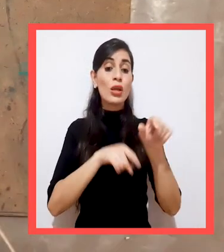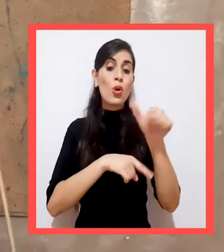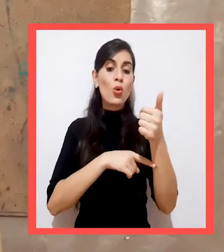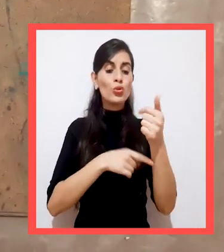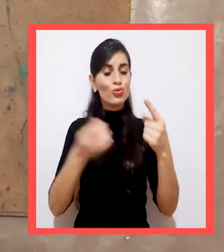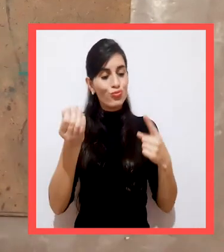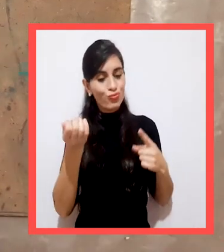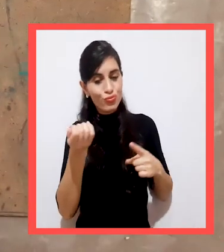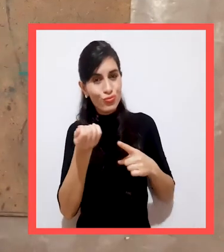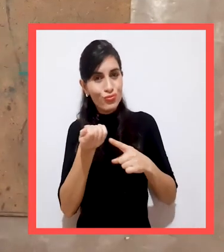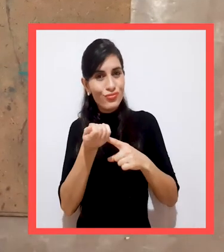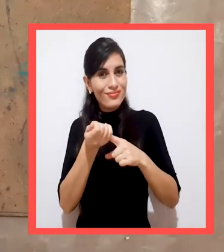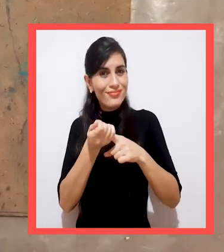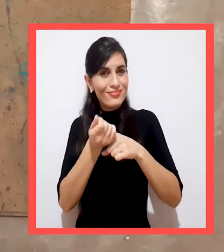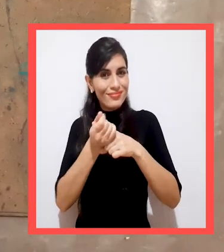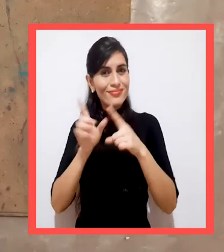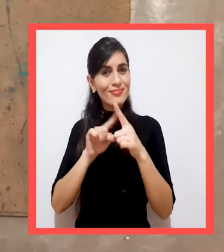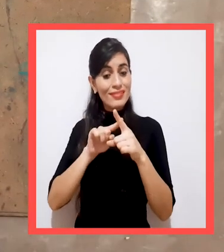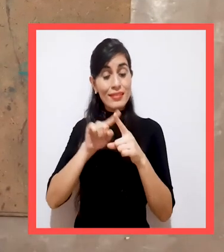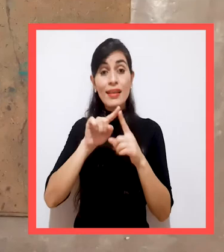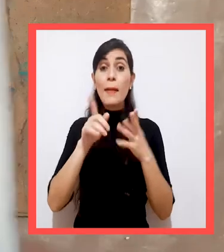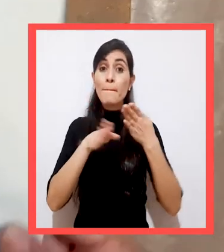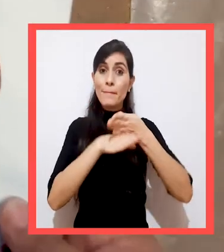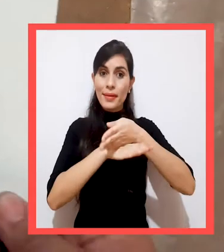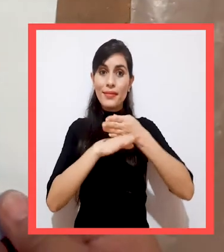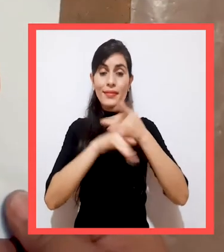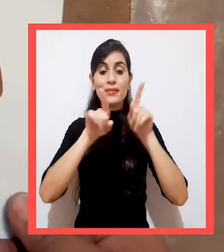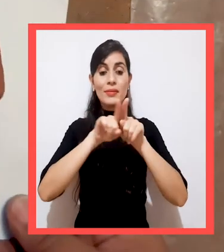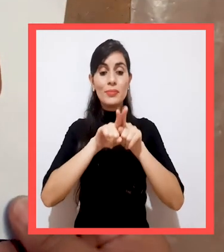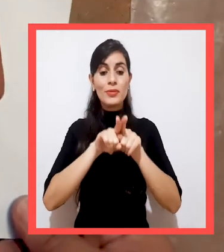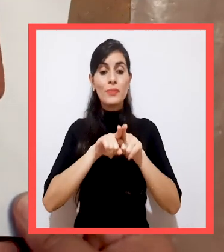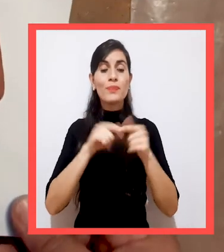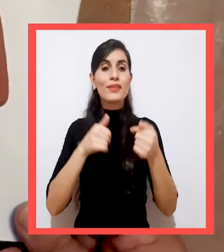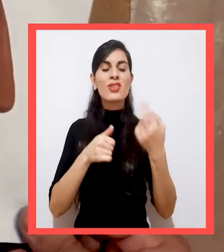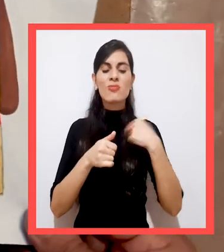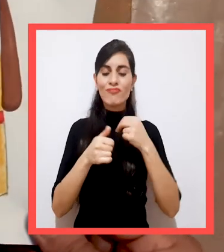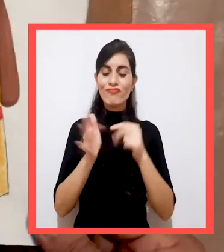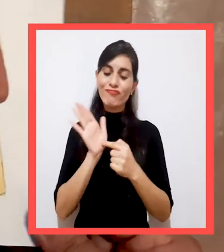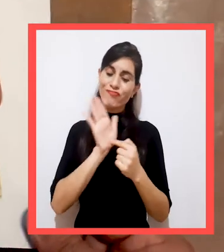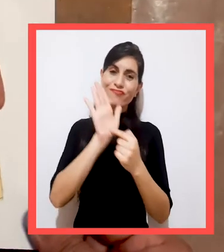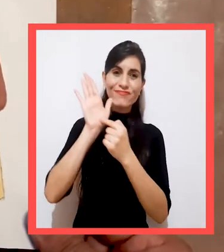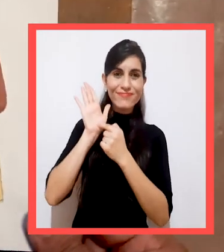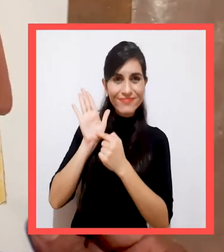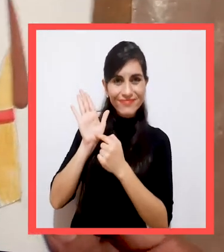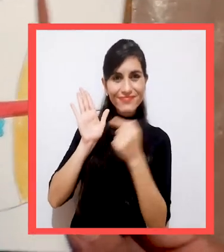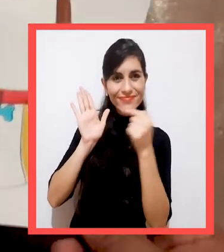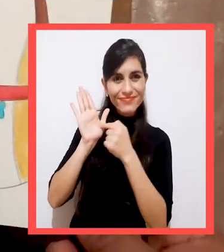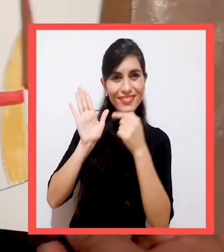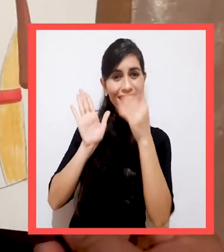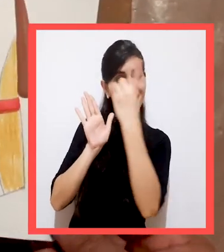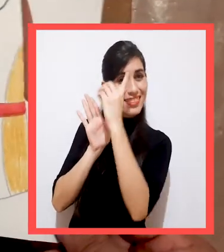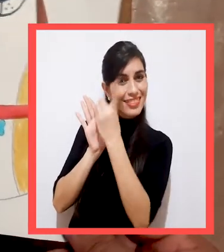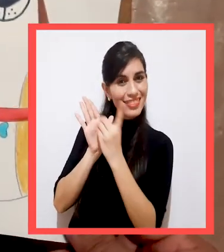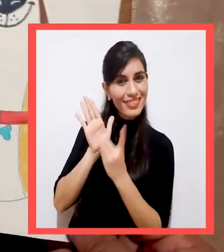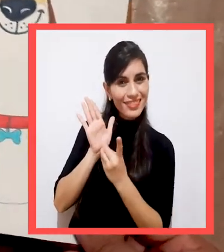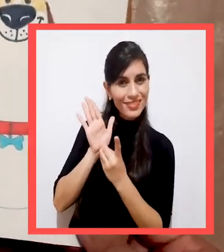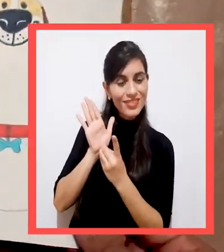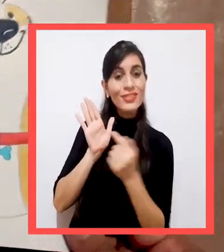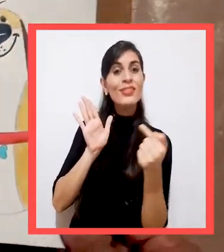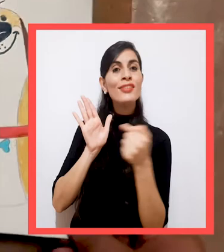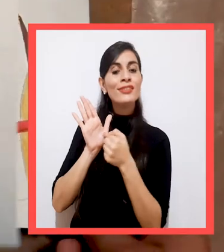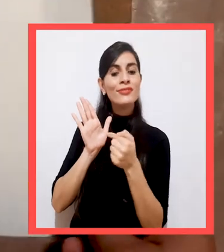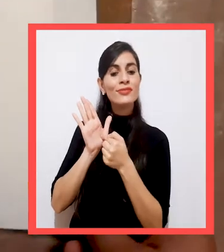un palillo para pincho y nuestro diseño a color. También este mismo diseño